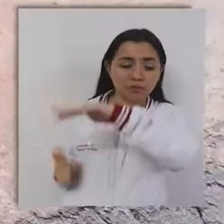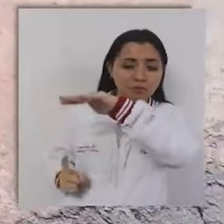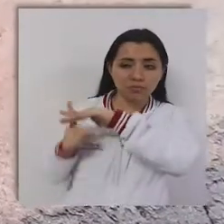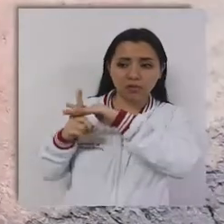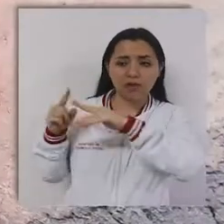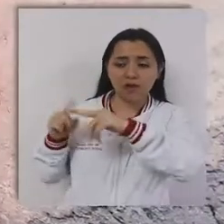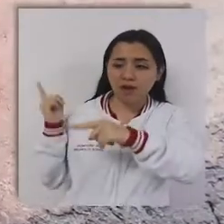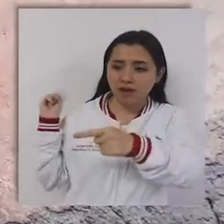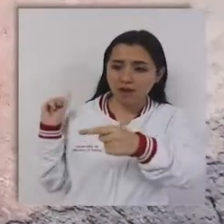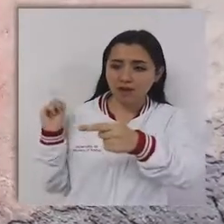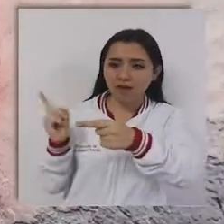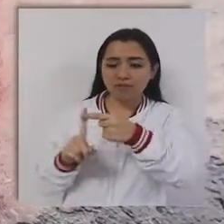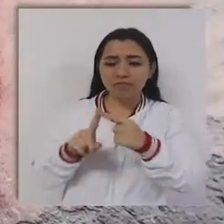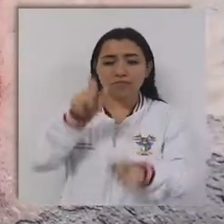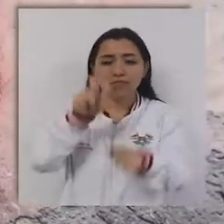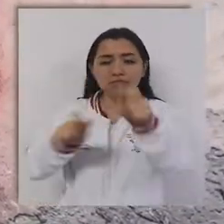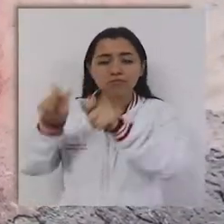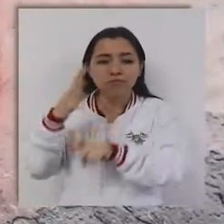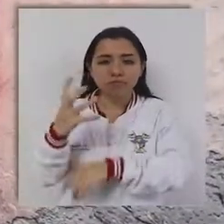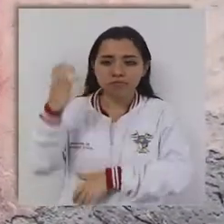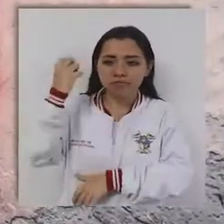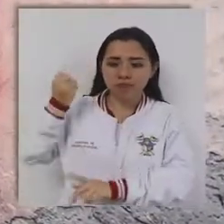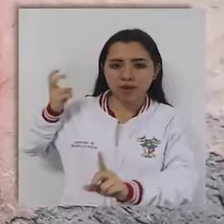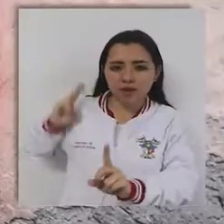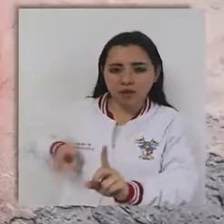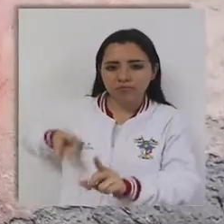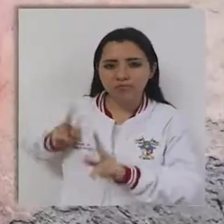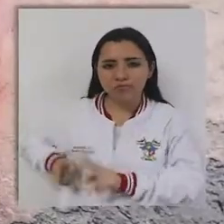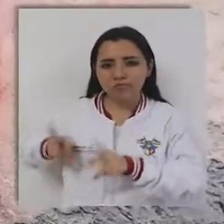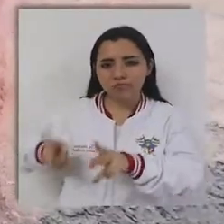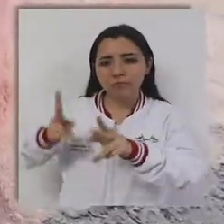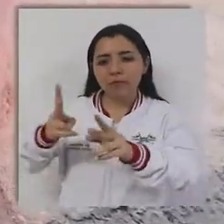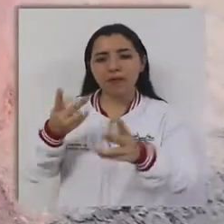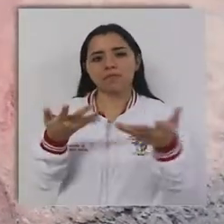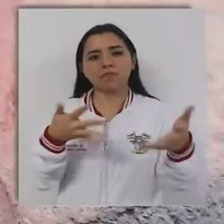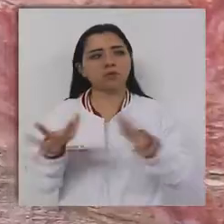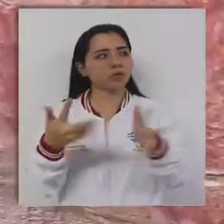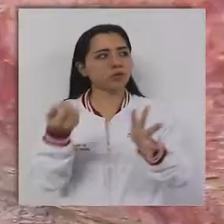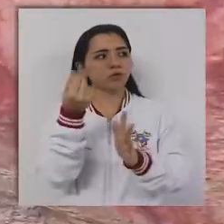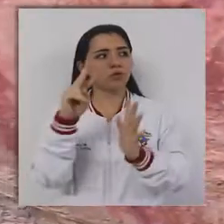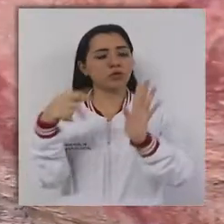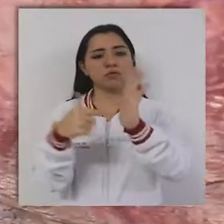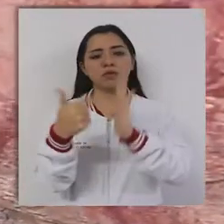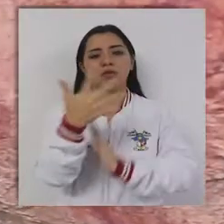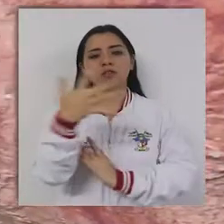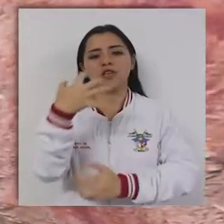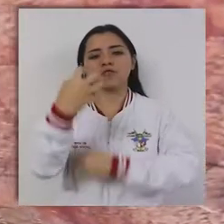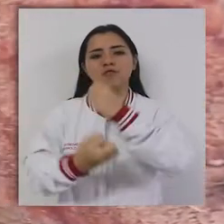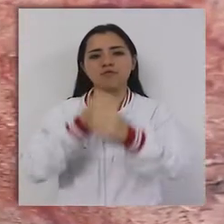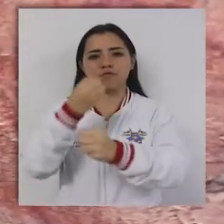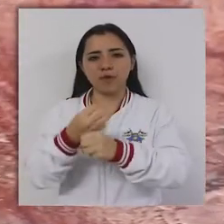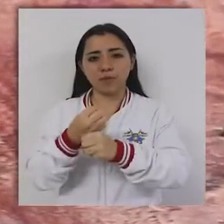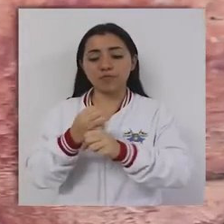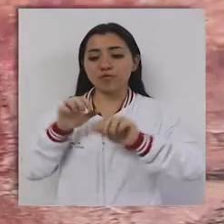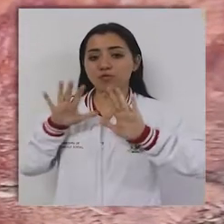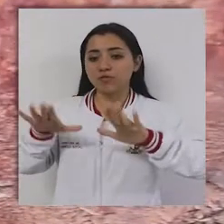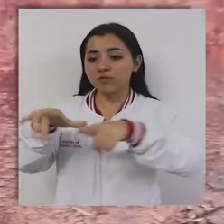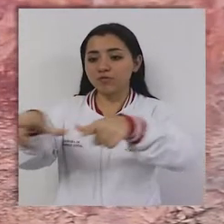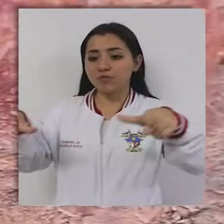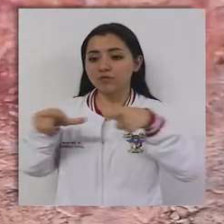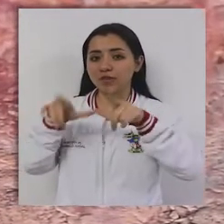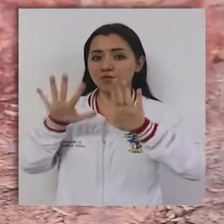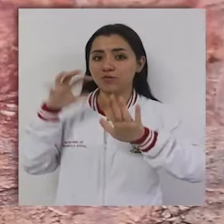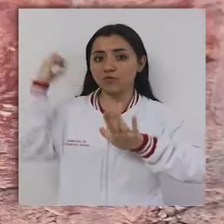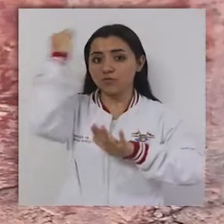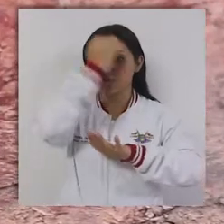quienes caminaron el territorio desde hace aproximadamente 12.500 años. El territorio soachuno ha sido testigo del